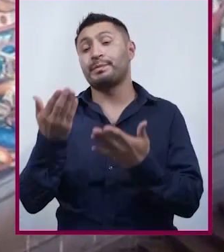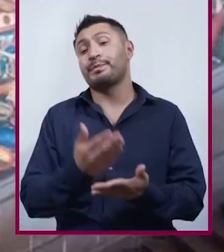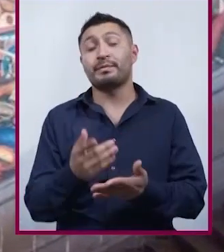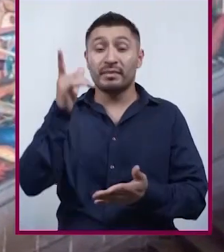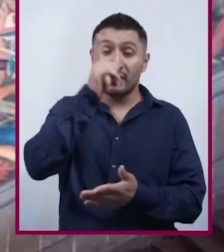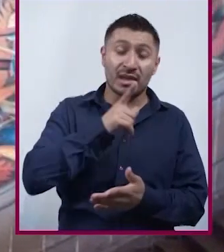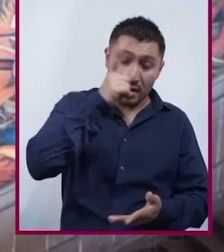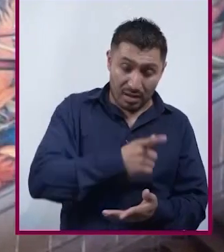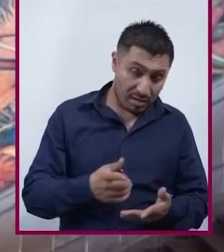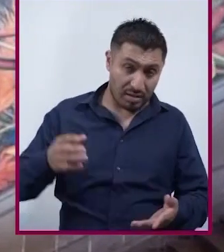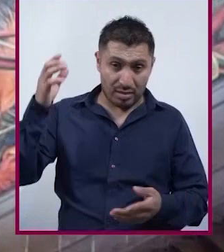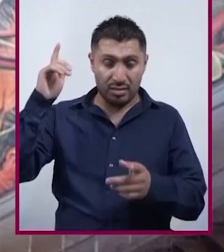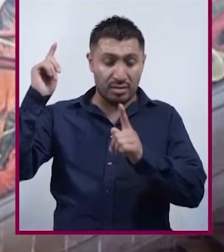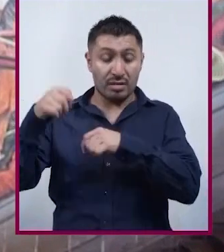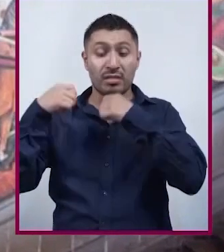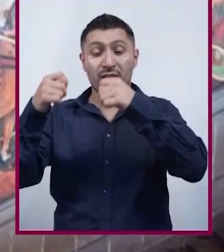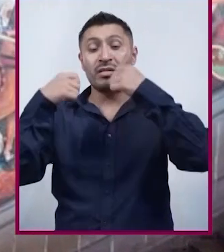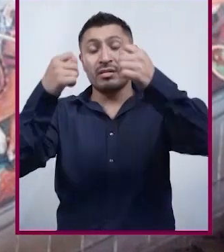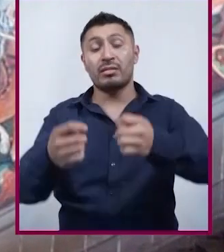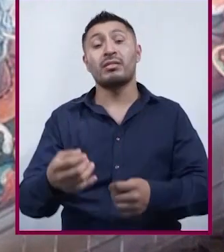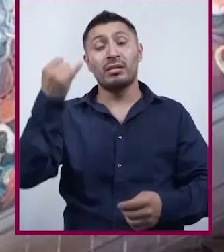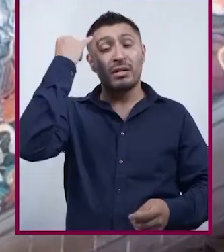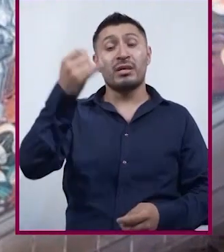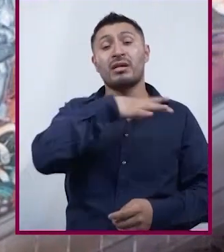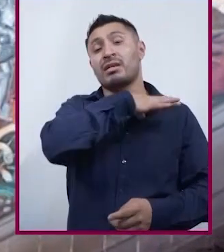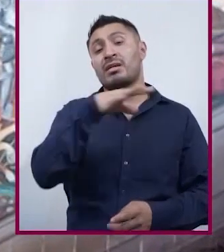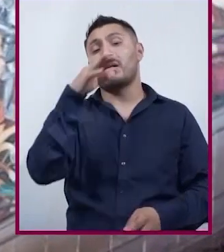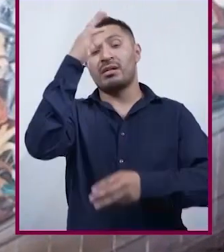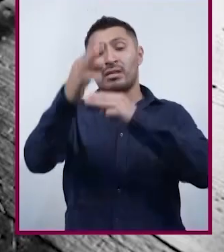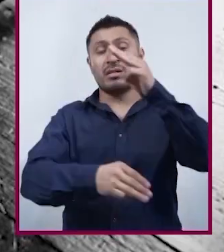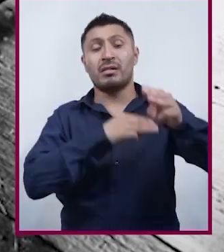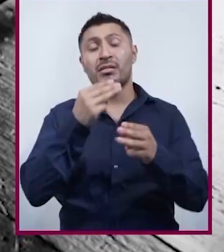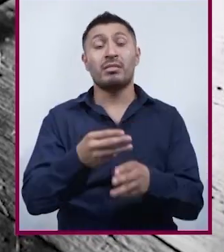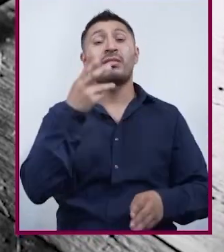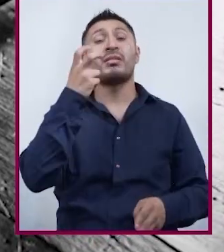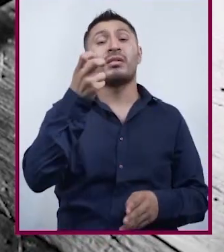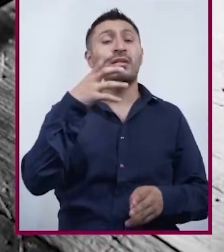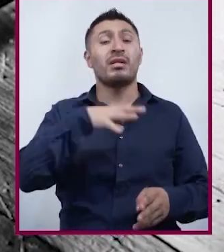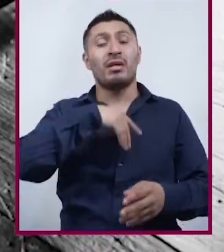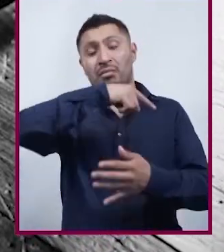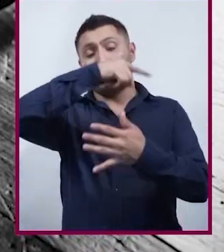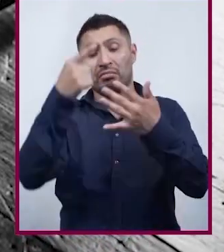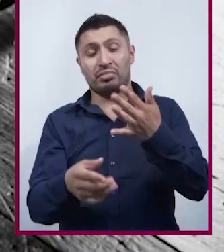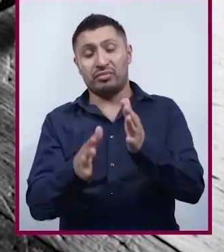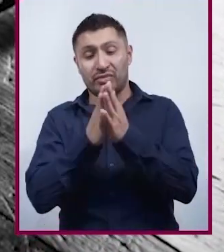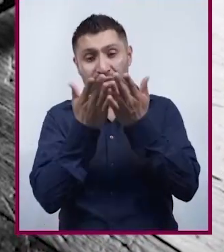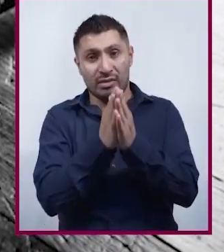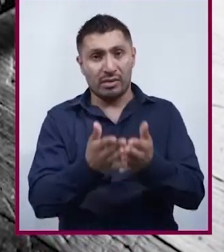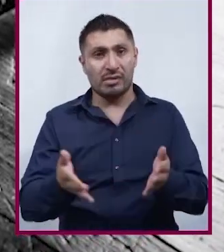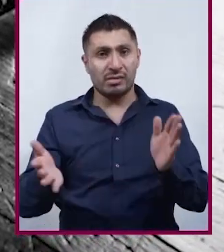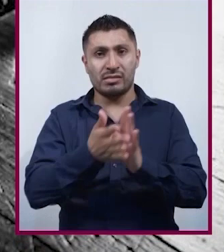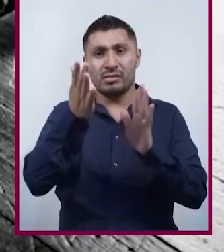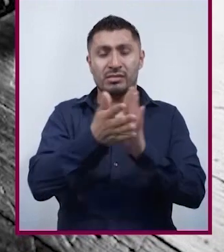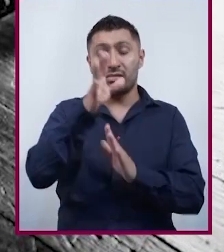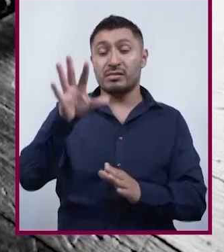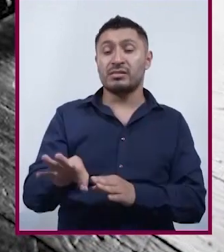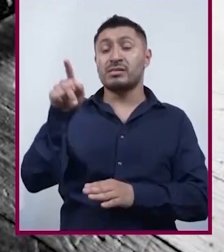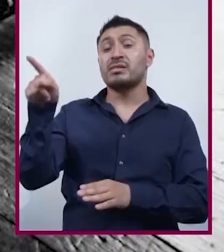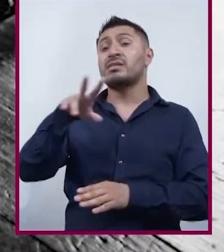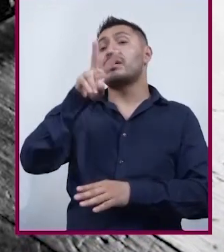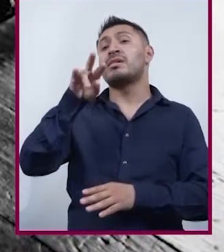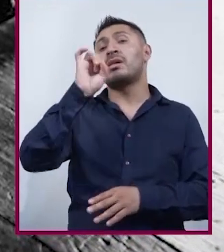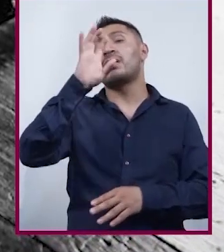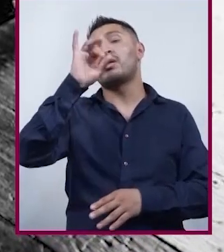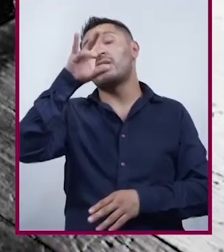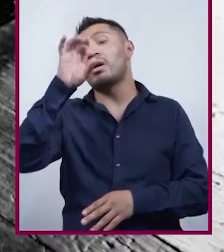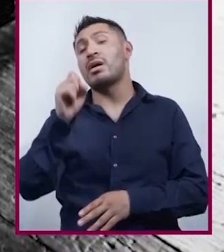comparten lengua, tradiciones y una cosmogonía del mundo. A esta obra le siguieron una serie de libros que erigieron a